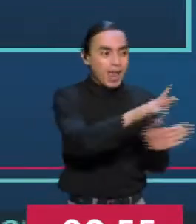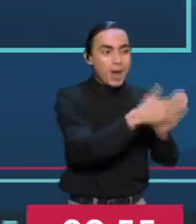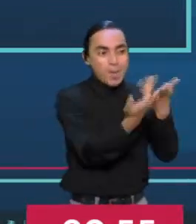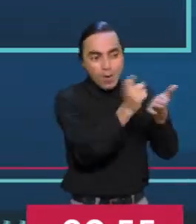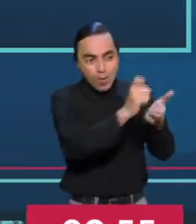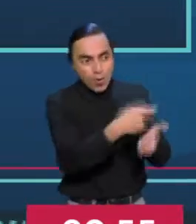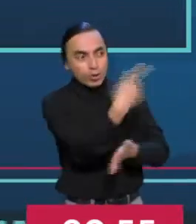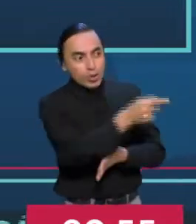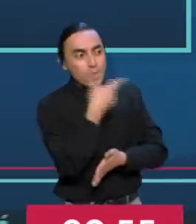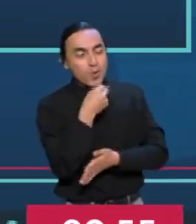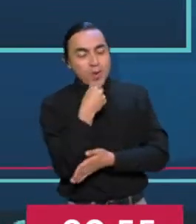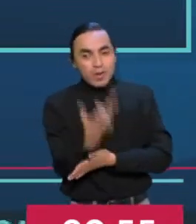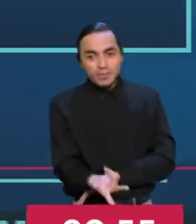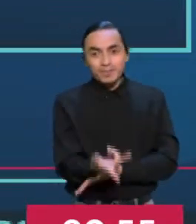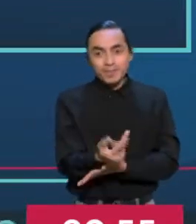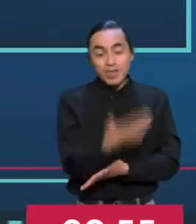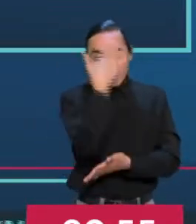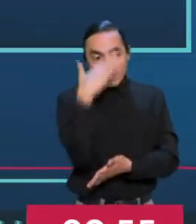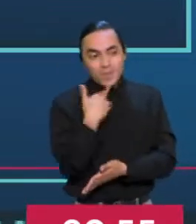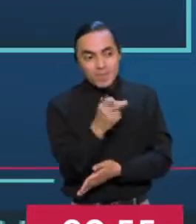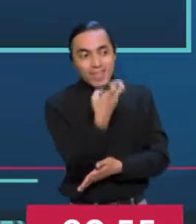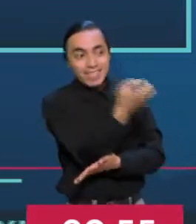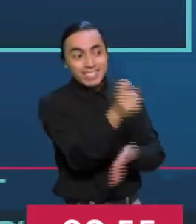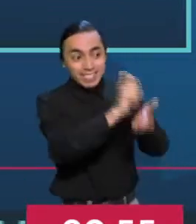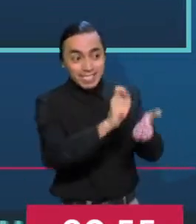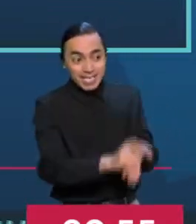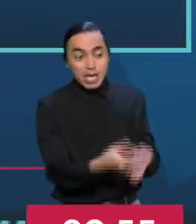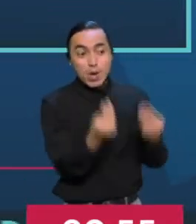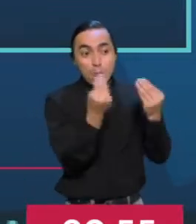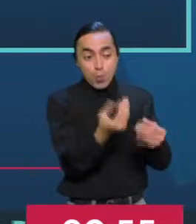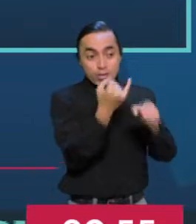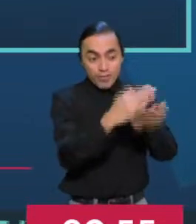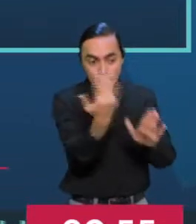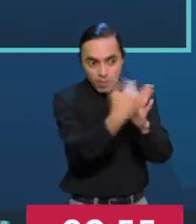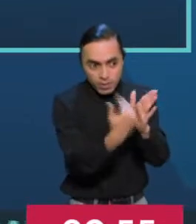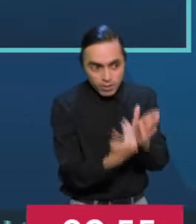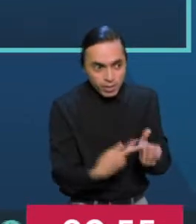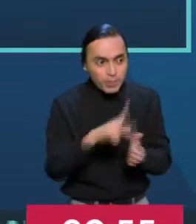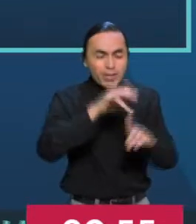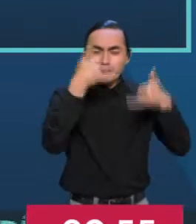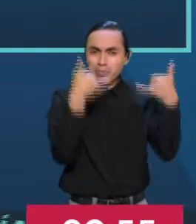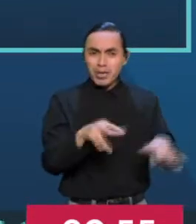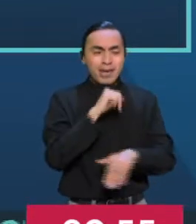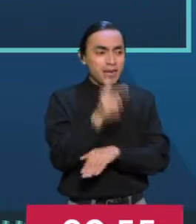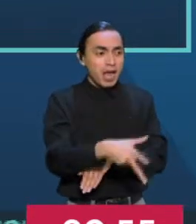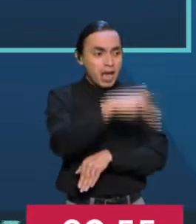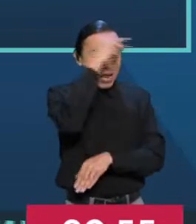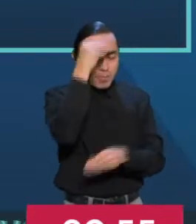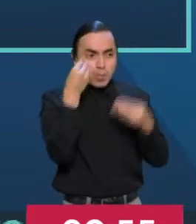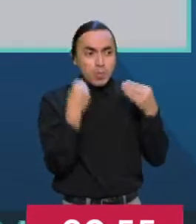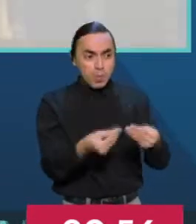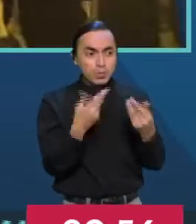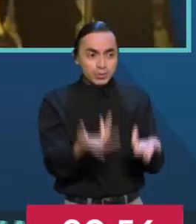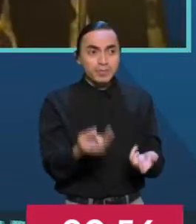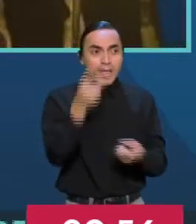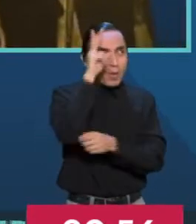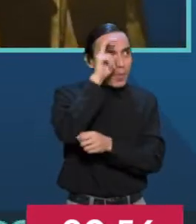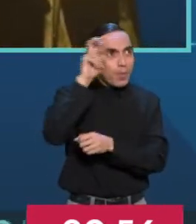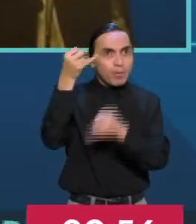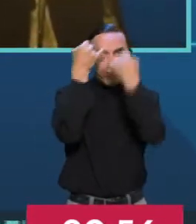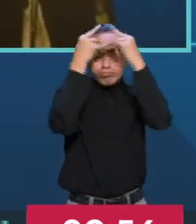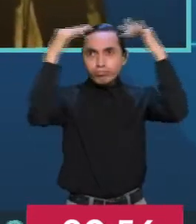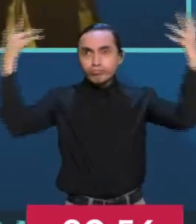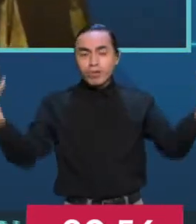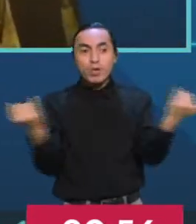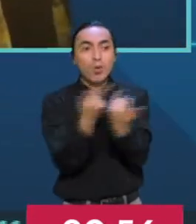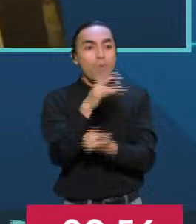Novo. Entonces, pues una de sus habilidades es esa, darte muchos datos, pero no es nada pesado y bueno, aprendes un montón. Te invita a imaginar. ¿Qué otro lugar menciona, por